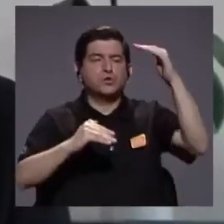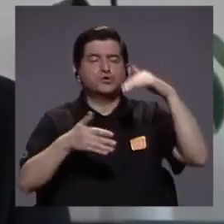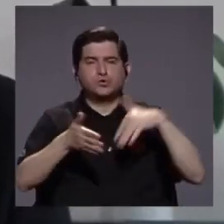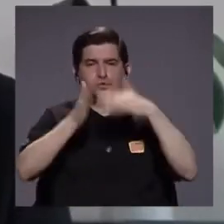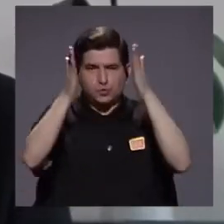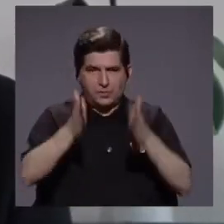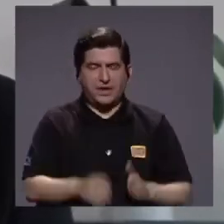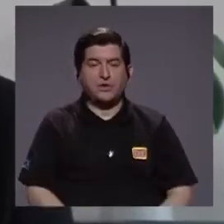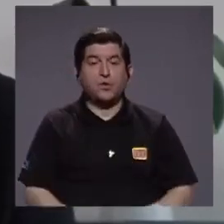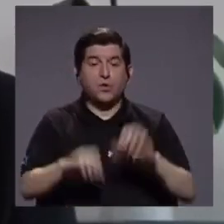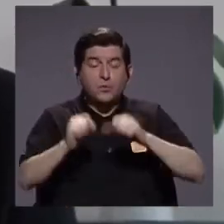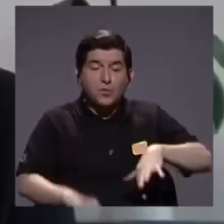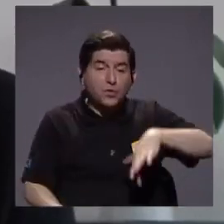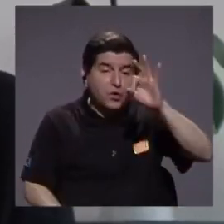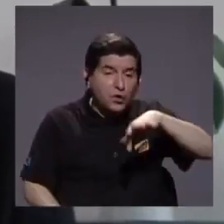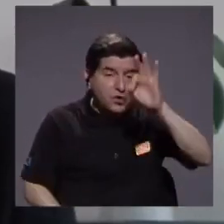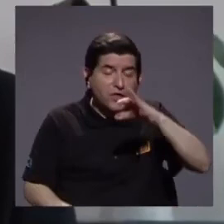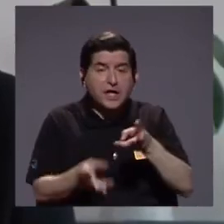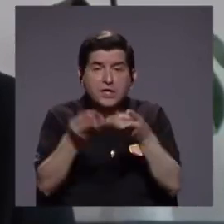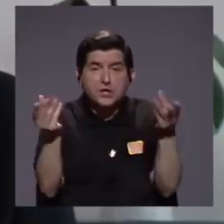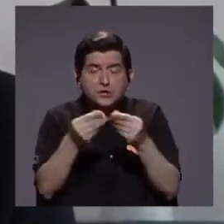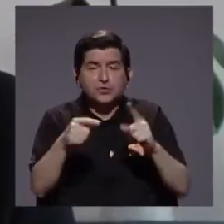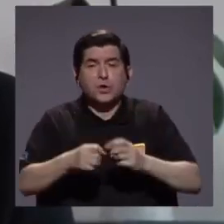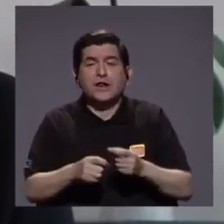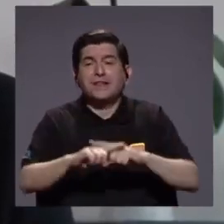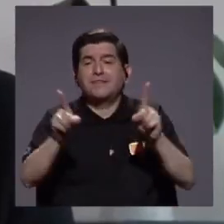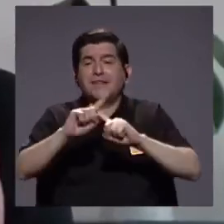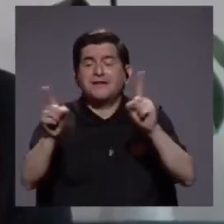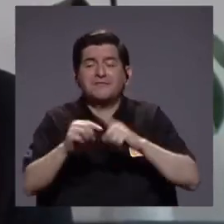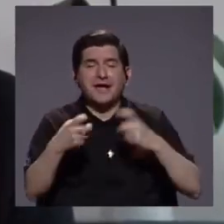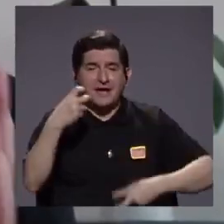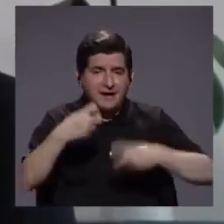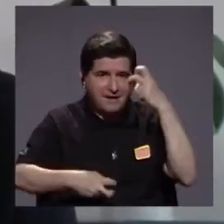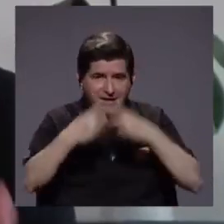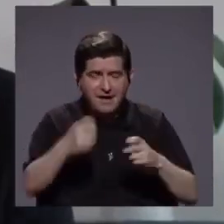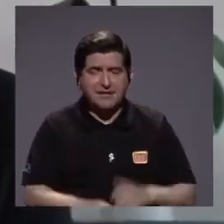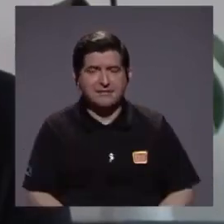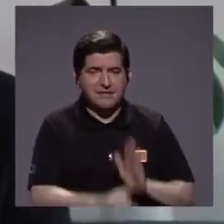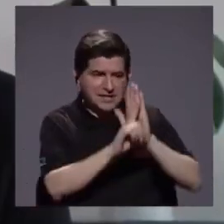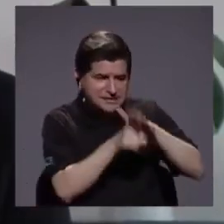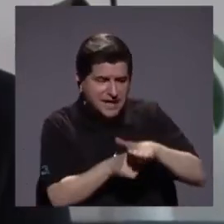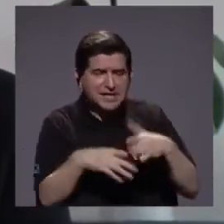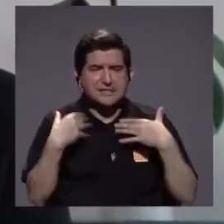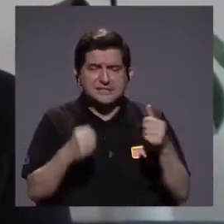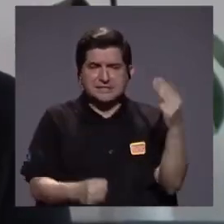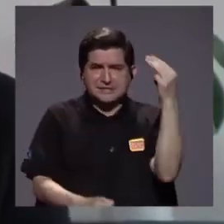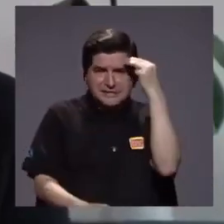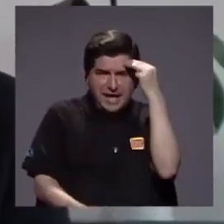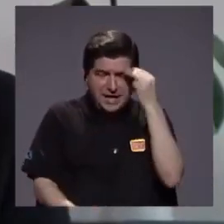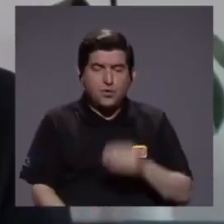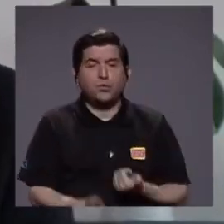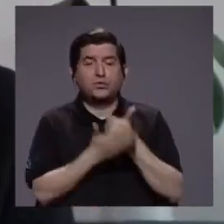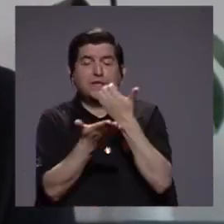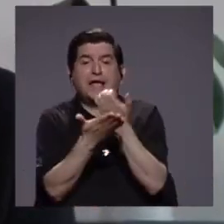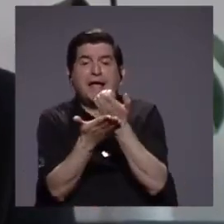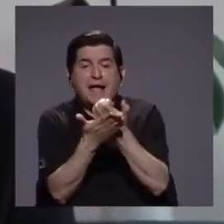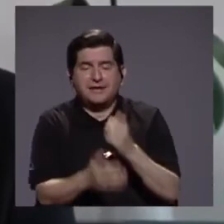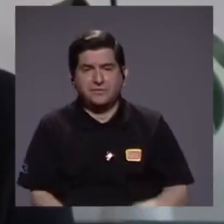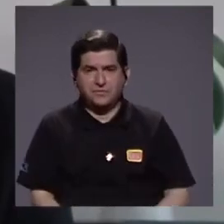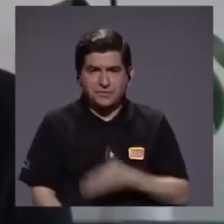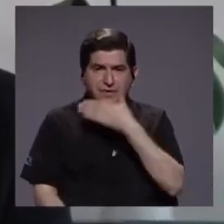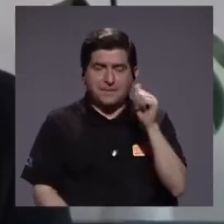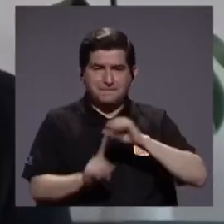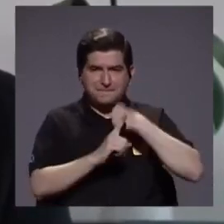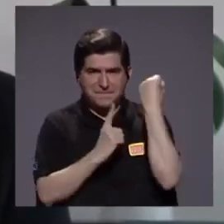forma que podamos encontrar soluciones a los múltiples problemas en acoso, en salud mental, en becas, que